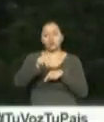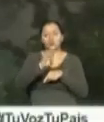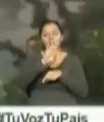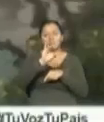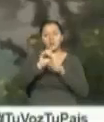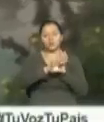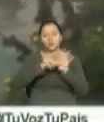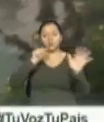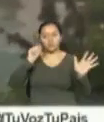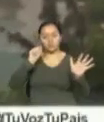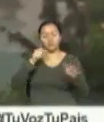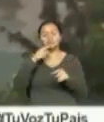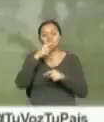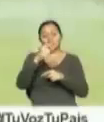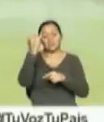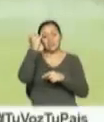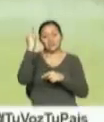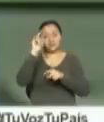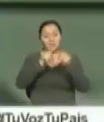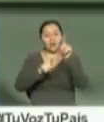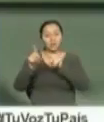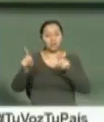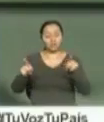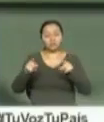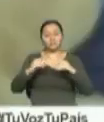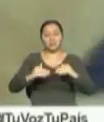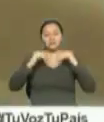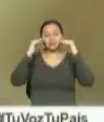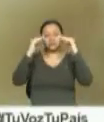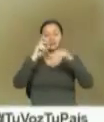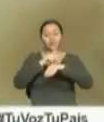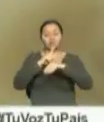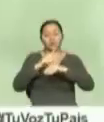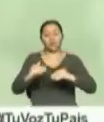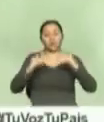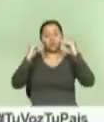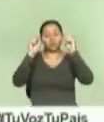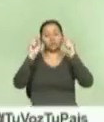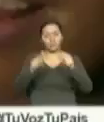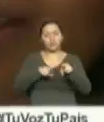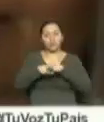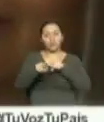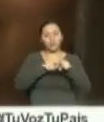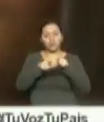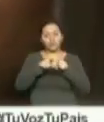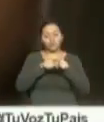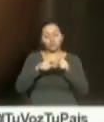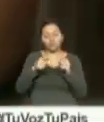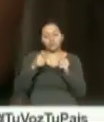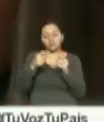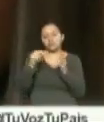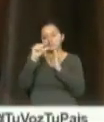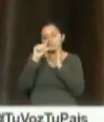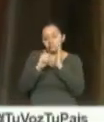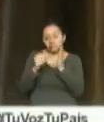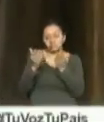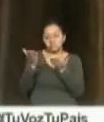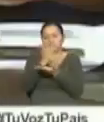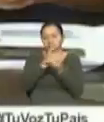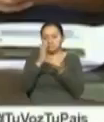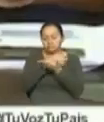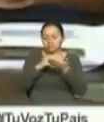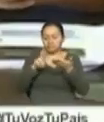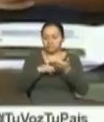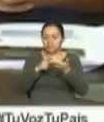una iniciativa en la que estudiantes de maestría y doctorado podrán concursar con artículos científicos sobre este tema.